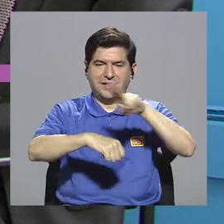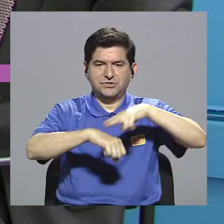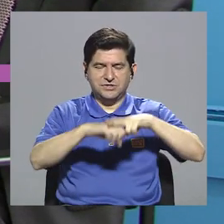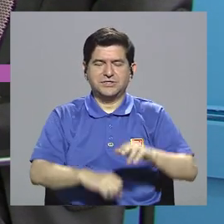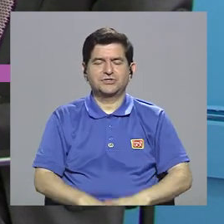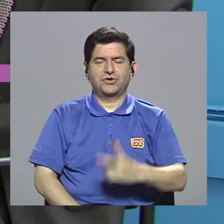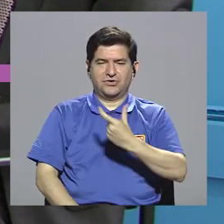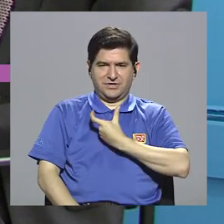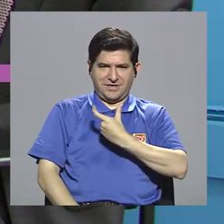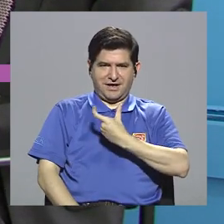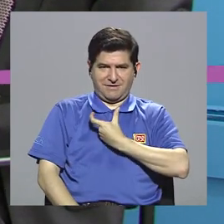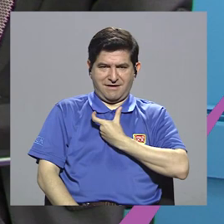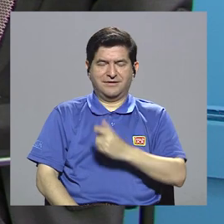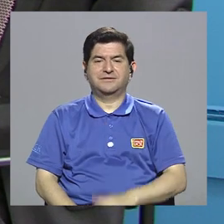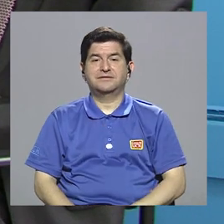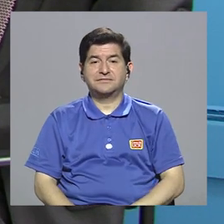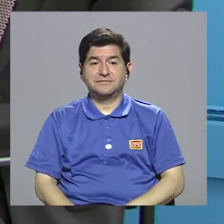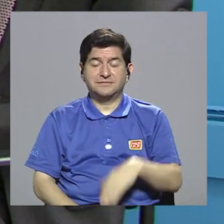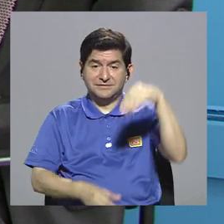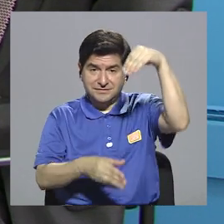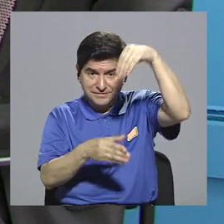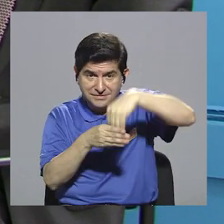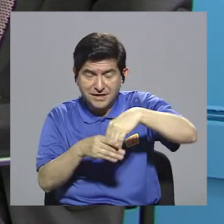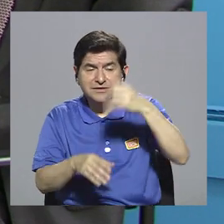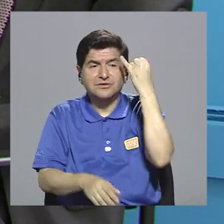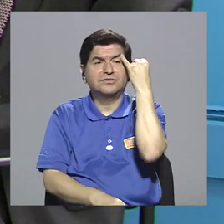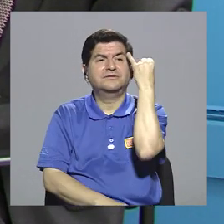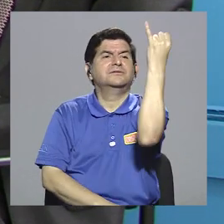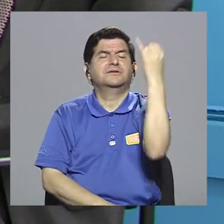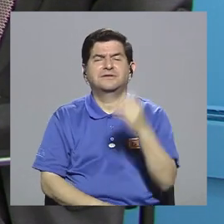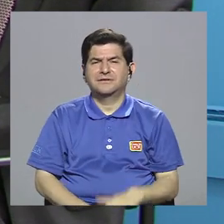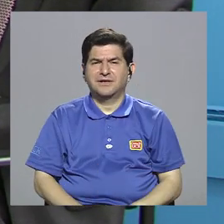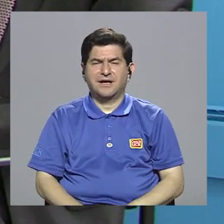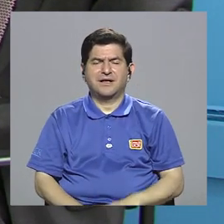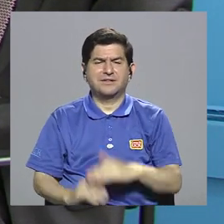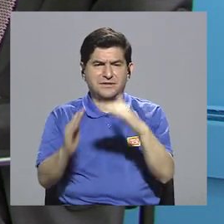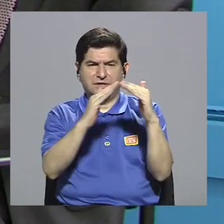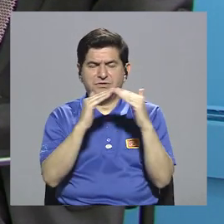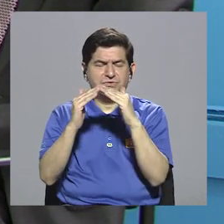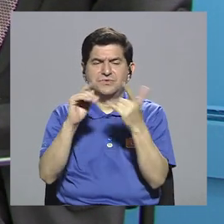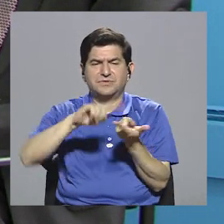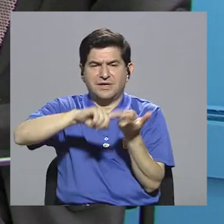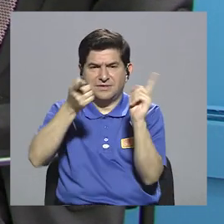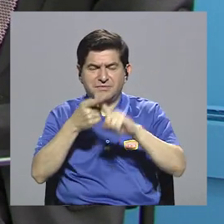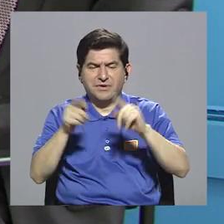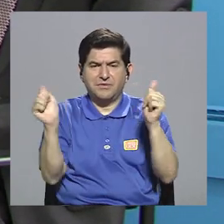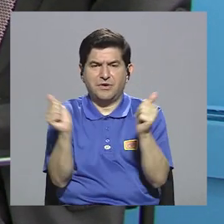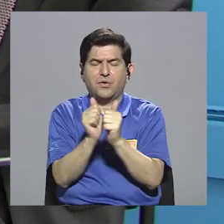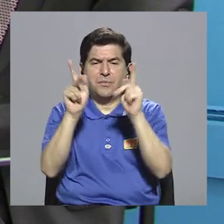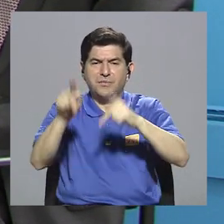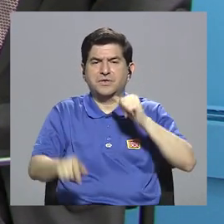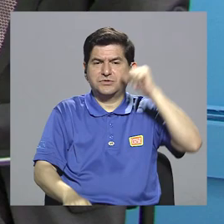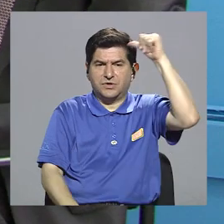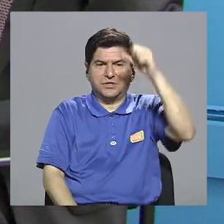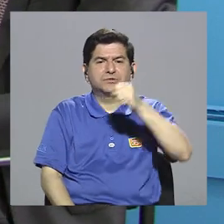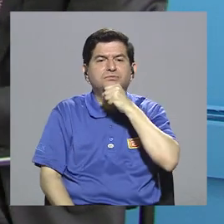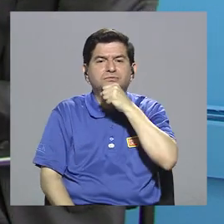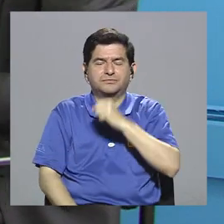nacional de alcaldes e intendentes justamente en el marco de esta iniciativa de ciudades amigables con las personas adultas